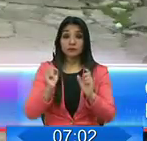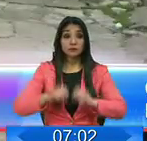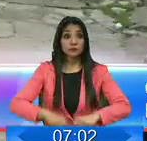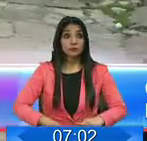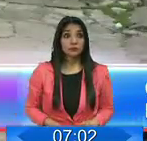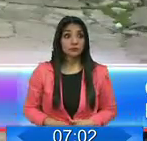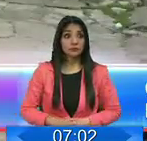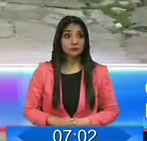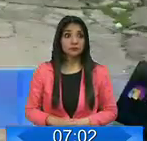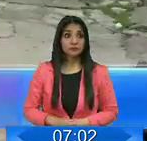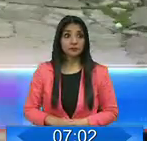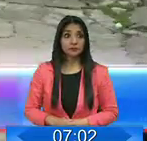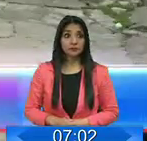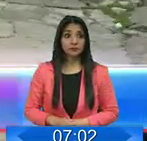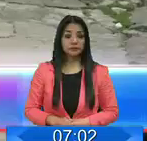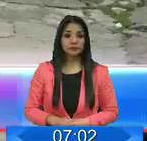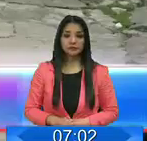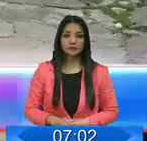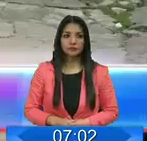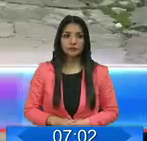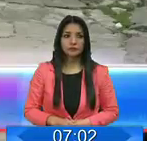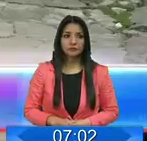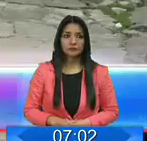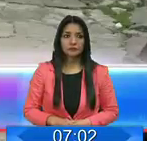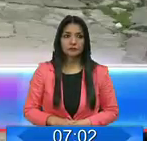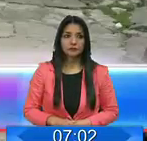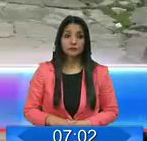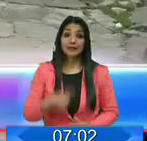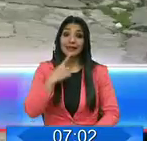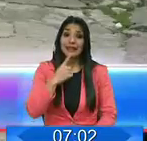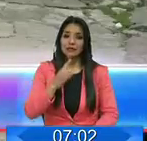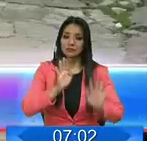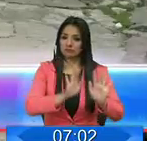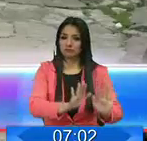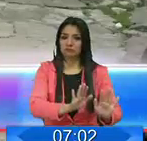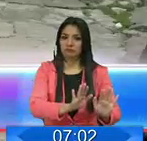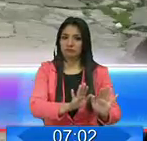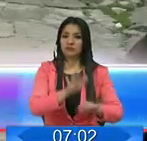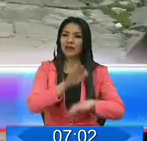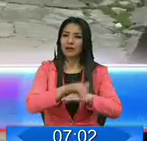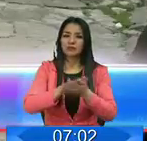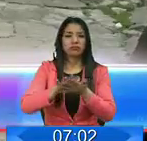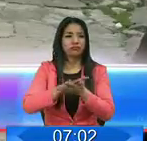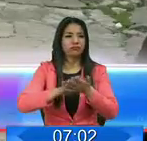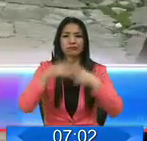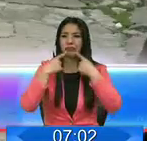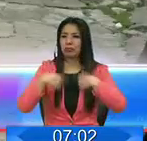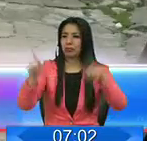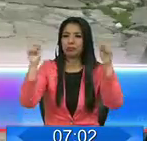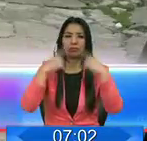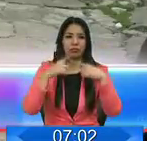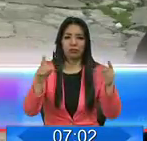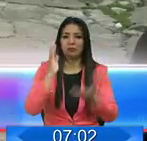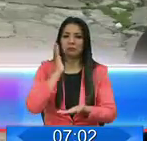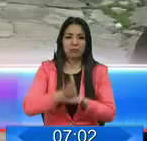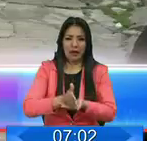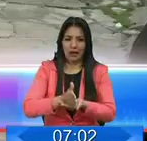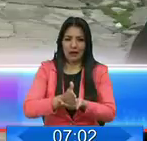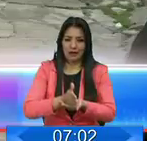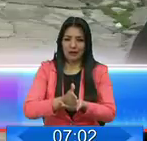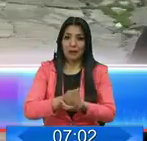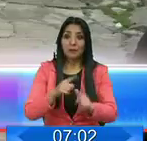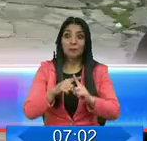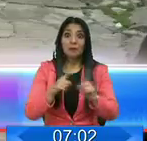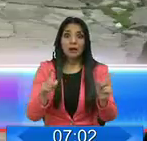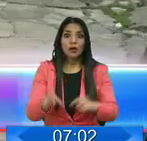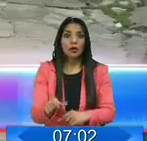Si esto, bueno, decimos esto por el escándalo a veces que hay, esto para y usted ve que a la vuelta de la esquina se